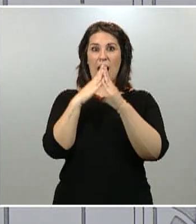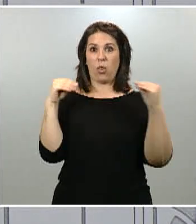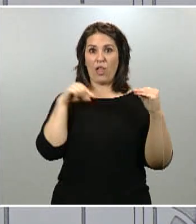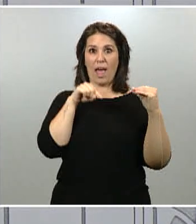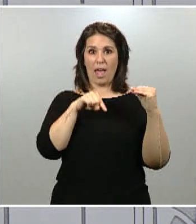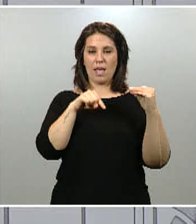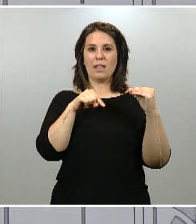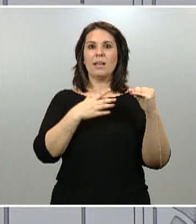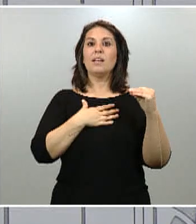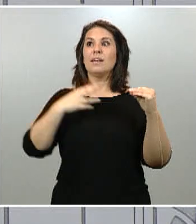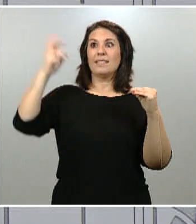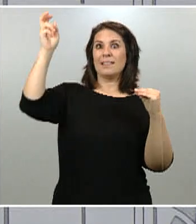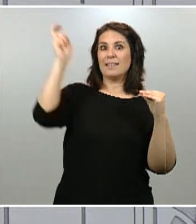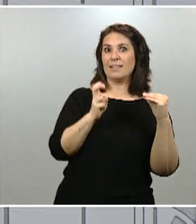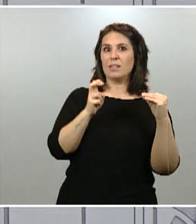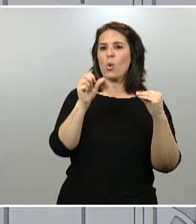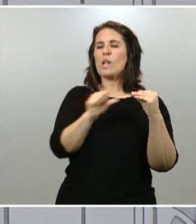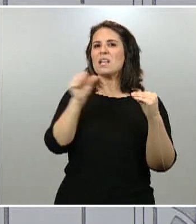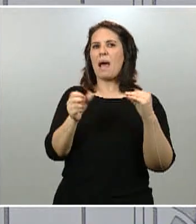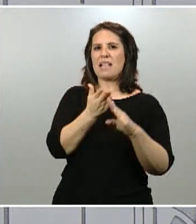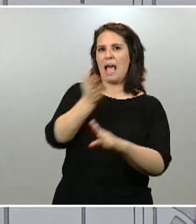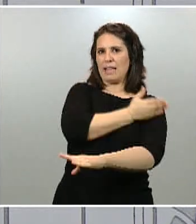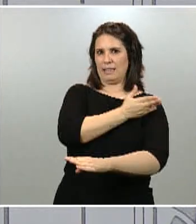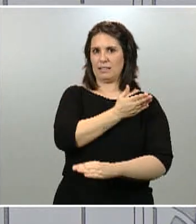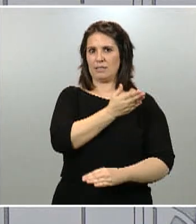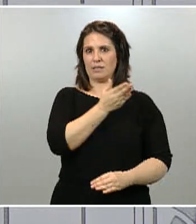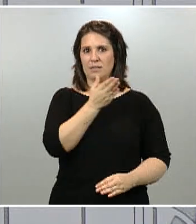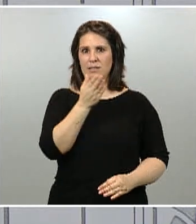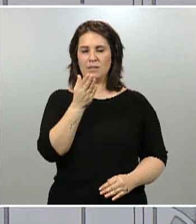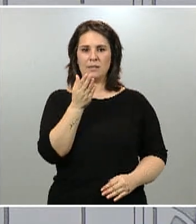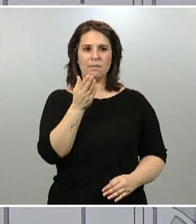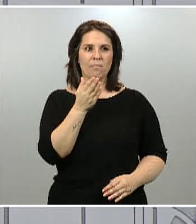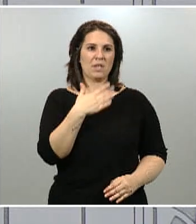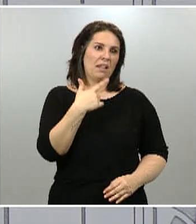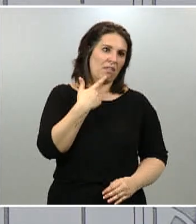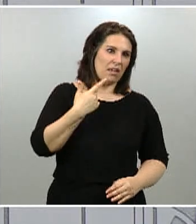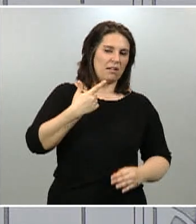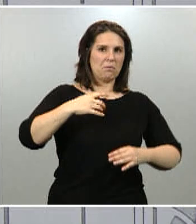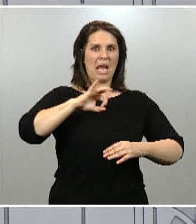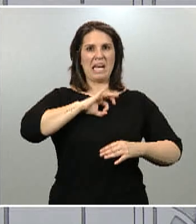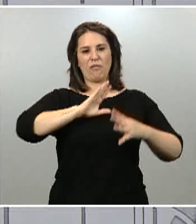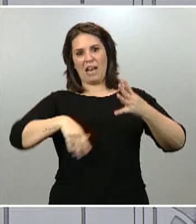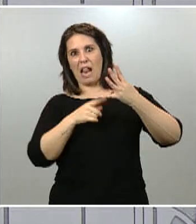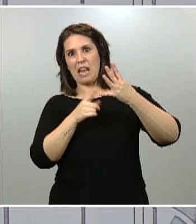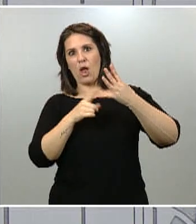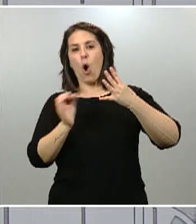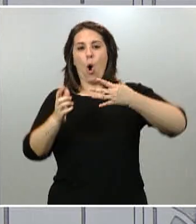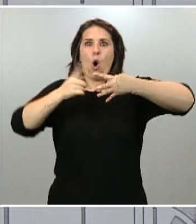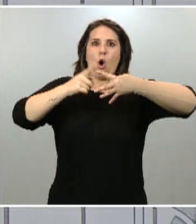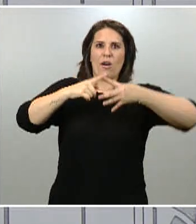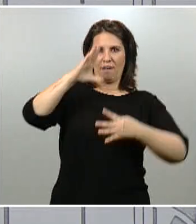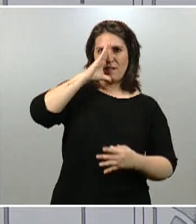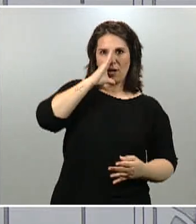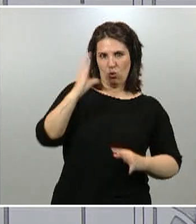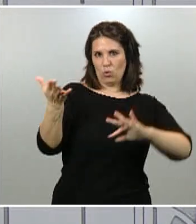importados unas semanas antes, y unas semanas antes quiere decir también finales de enero, primeros de febrero. Sí que pudo haber algún